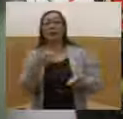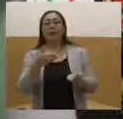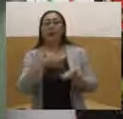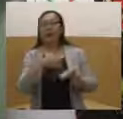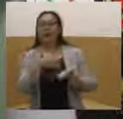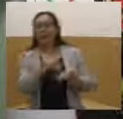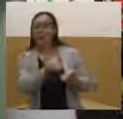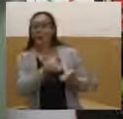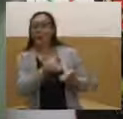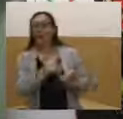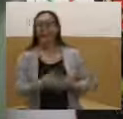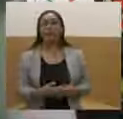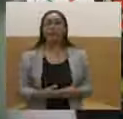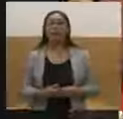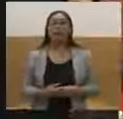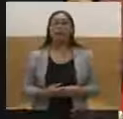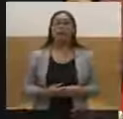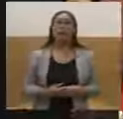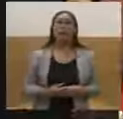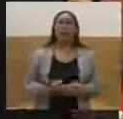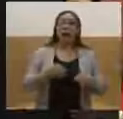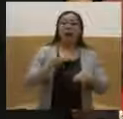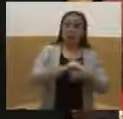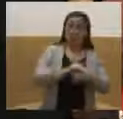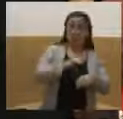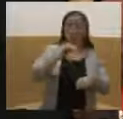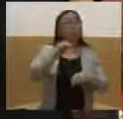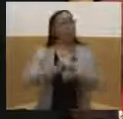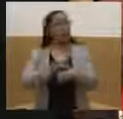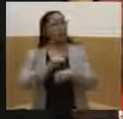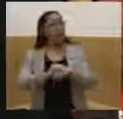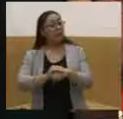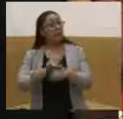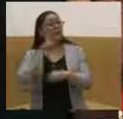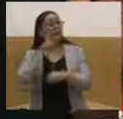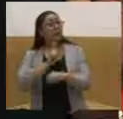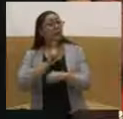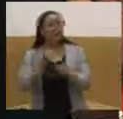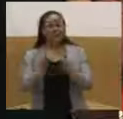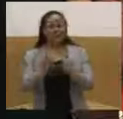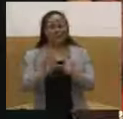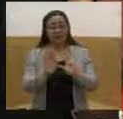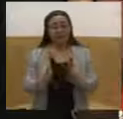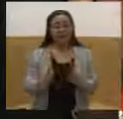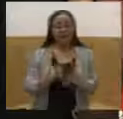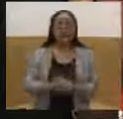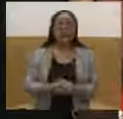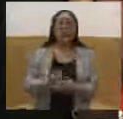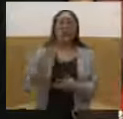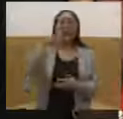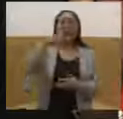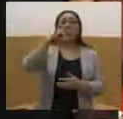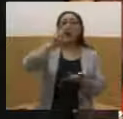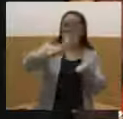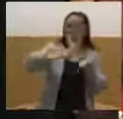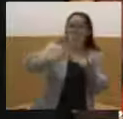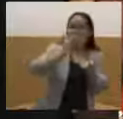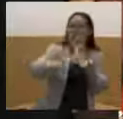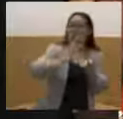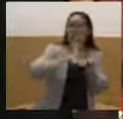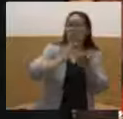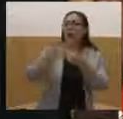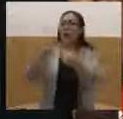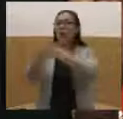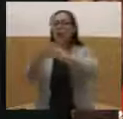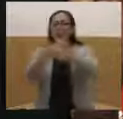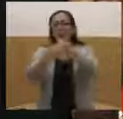reconsiderada. Amigas y amigos, y para concluir, el PRI reitera su respaldo al llamado nacional